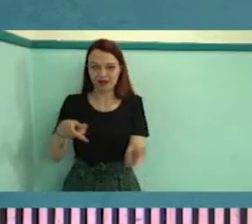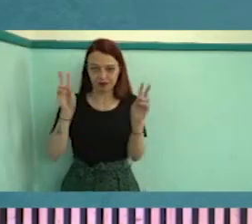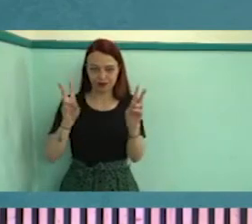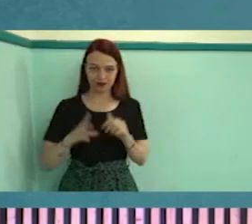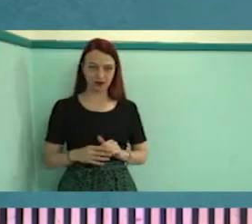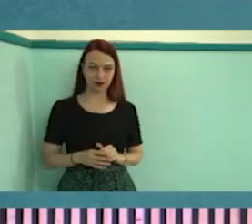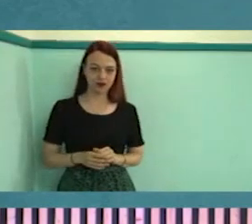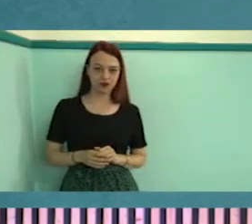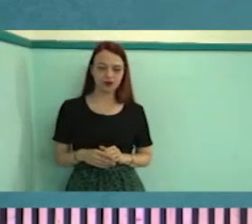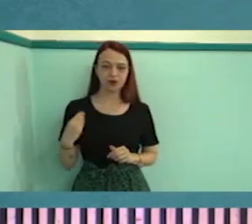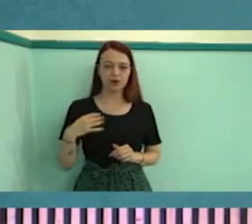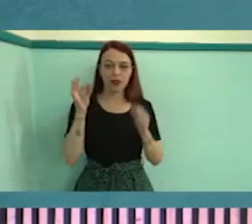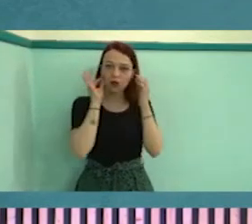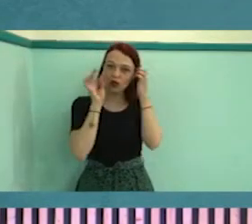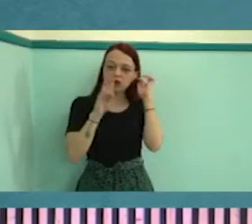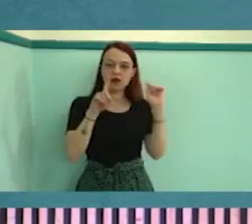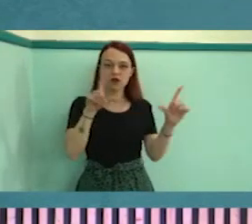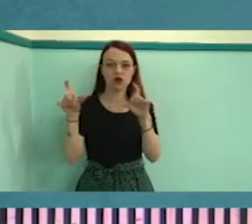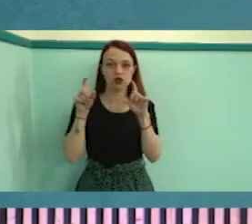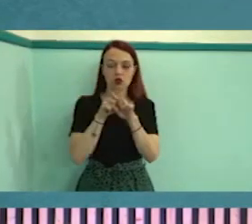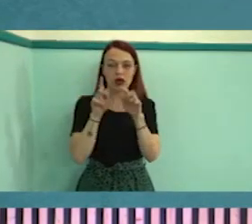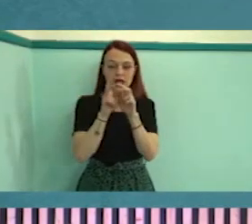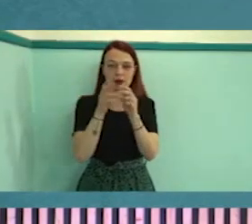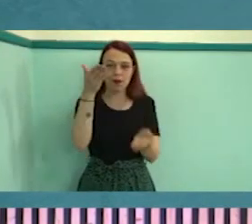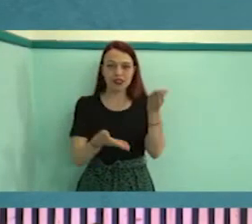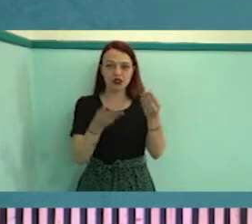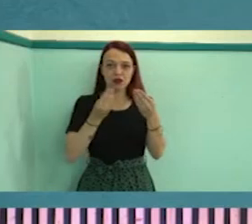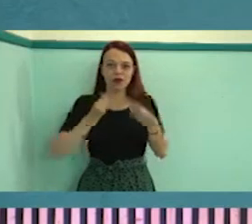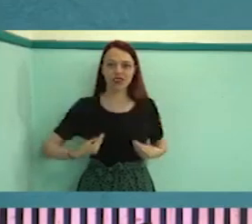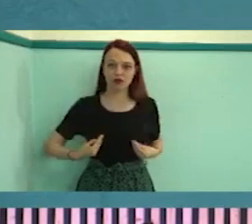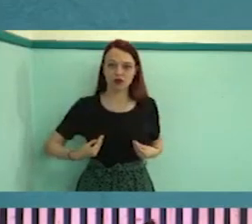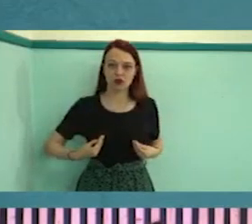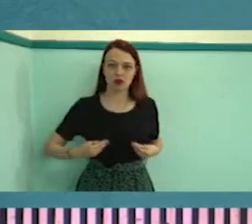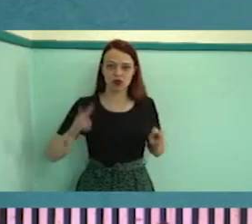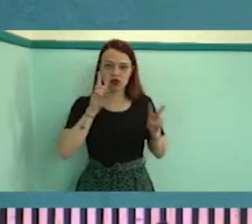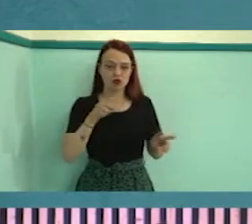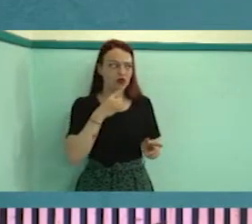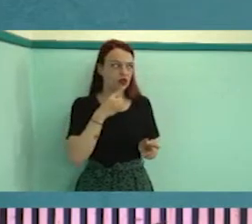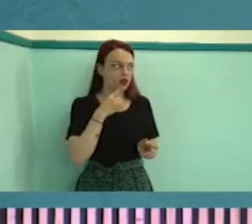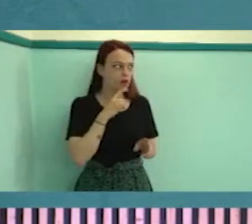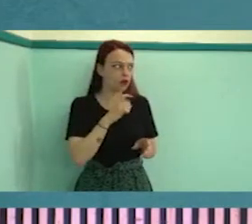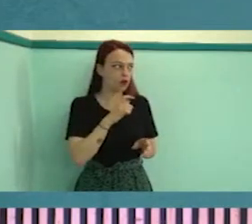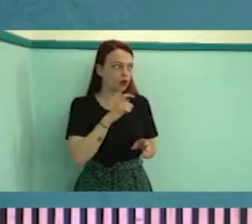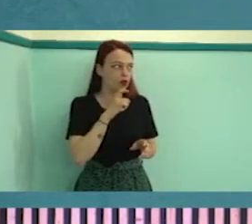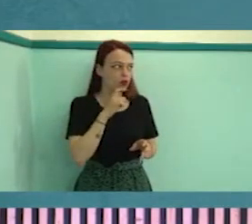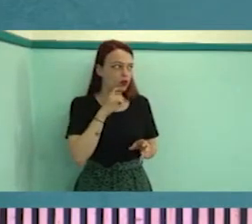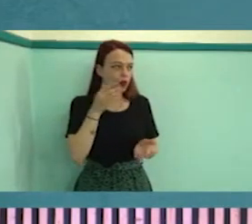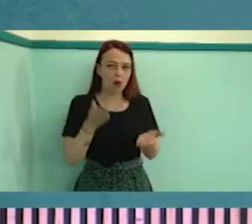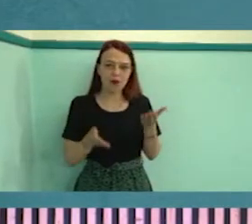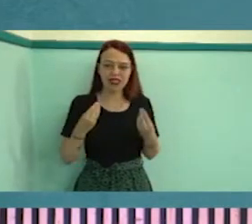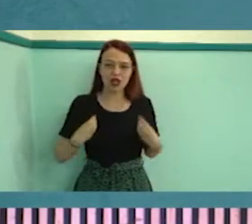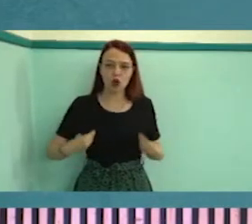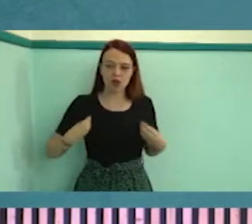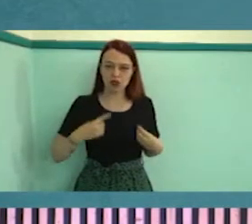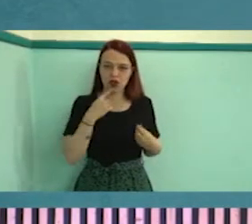eh todas estas mujeres que veis en esta foto tienen el mismo peso pero sin embargo tú lo ves y dices pero cómo van a pesar lo mismo Pues bueno porque los cuerpos son